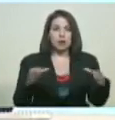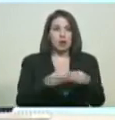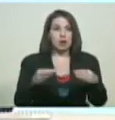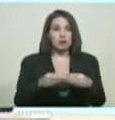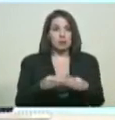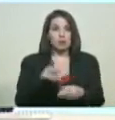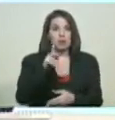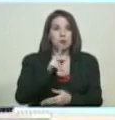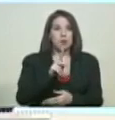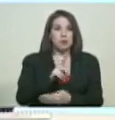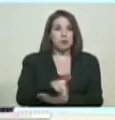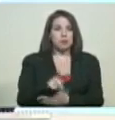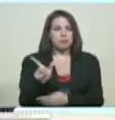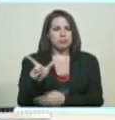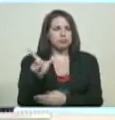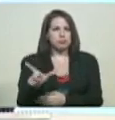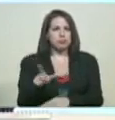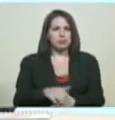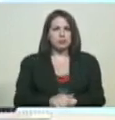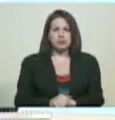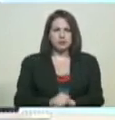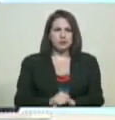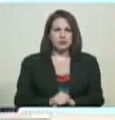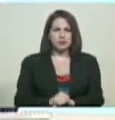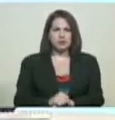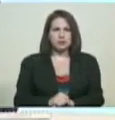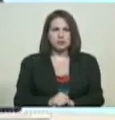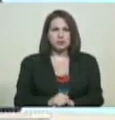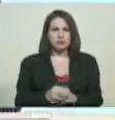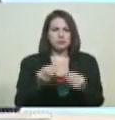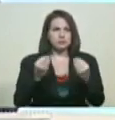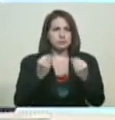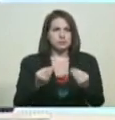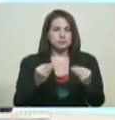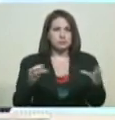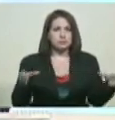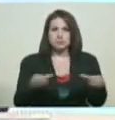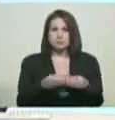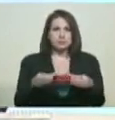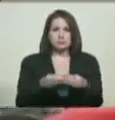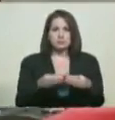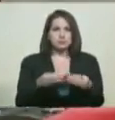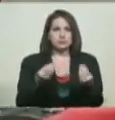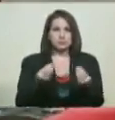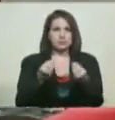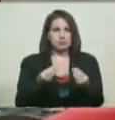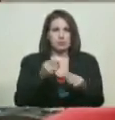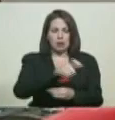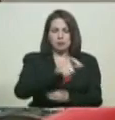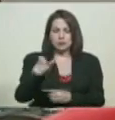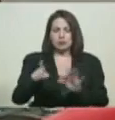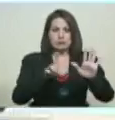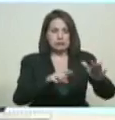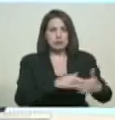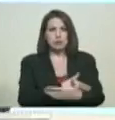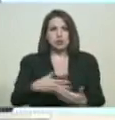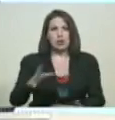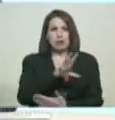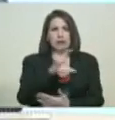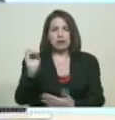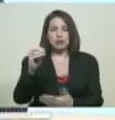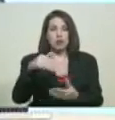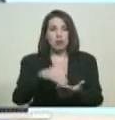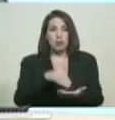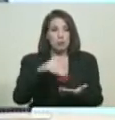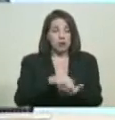unido de venezuela seis millones quinientos mil compatriotas que están ahí de esos seis millones quinientos mil fueron a